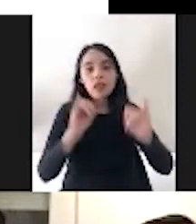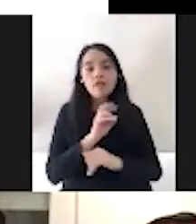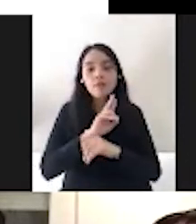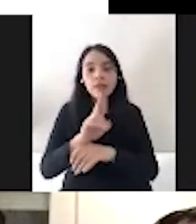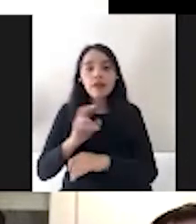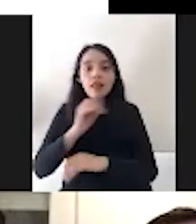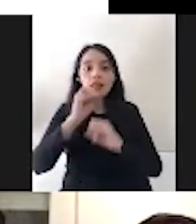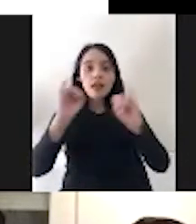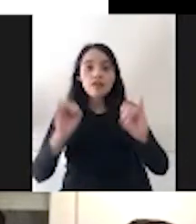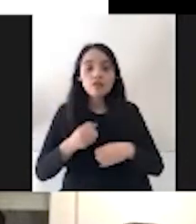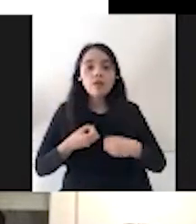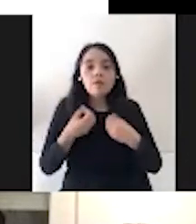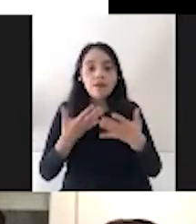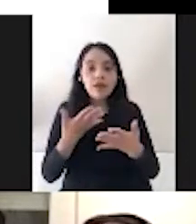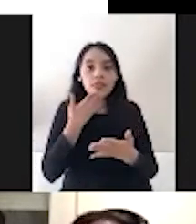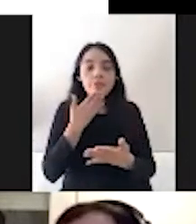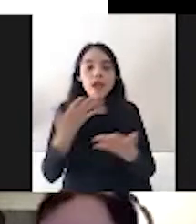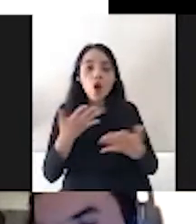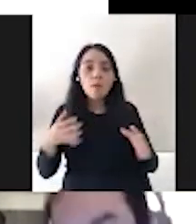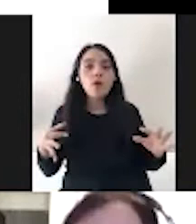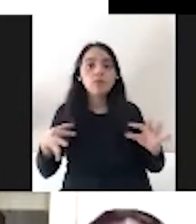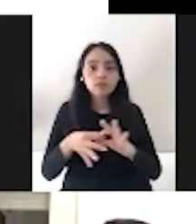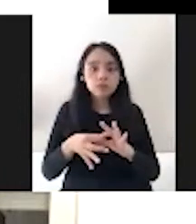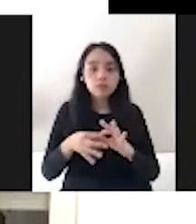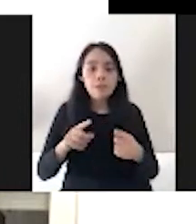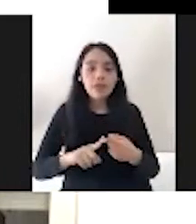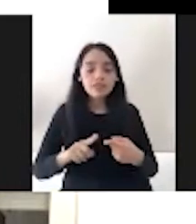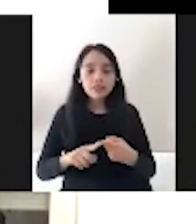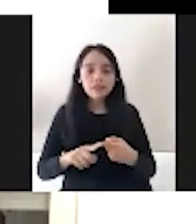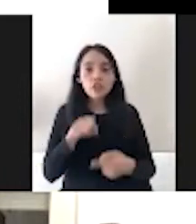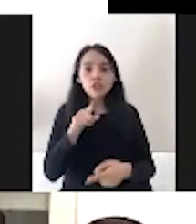los medios de implicancia. Aspecto que